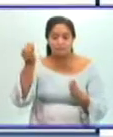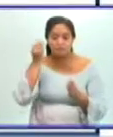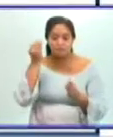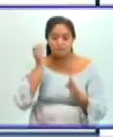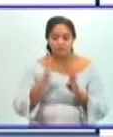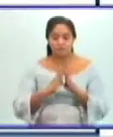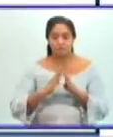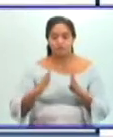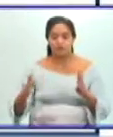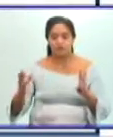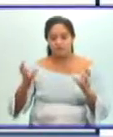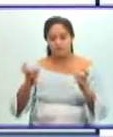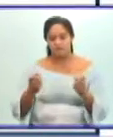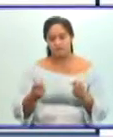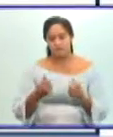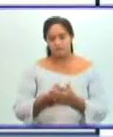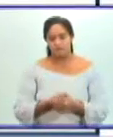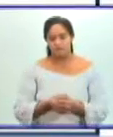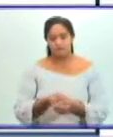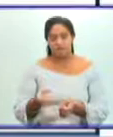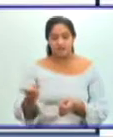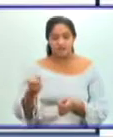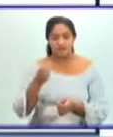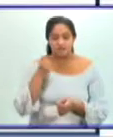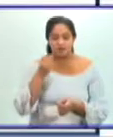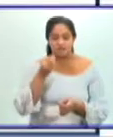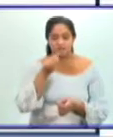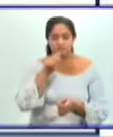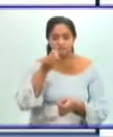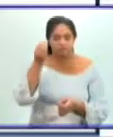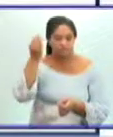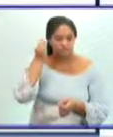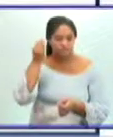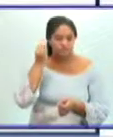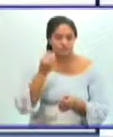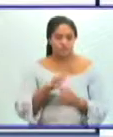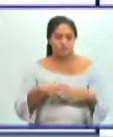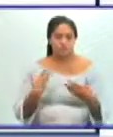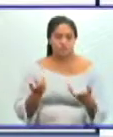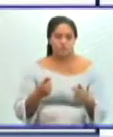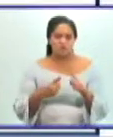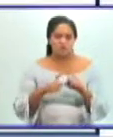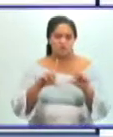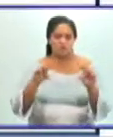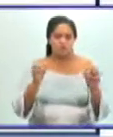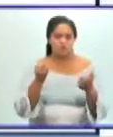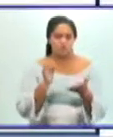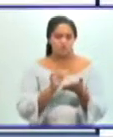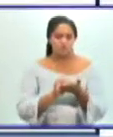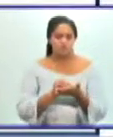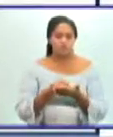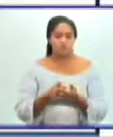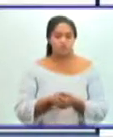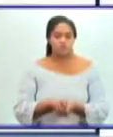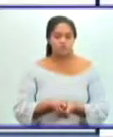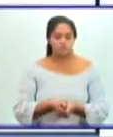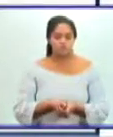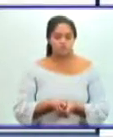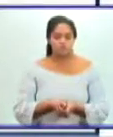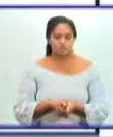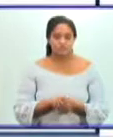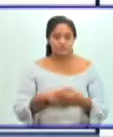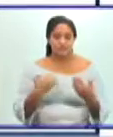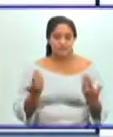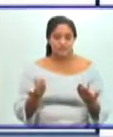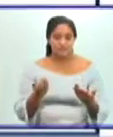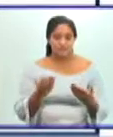que rápidamente te puedas dar cuenta de cuál es el teorema que aplicaste. O mejor, ¿qué